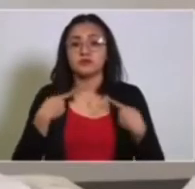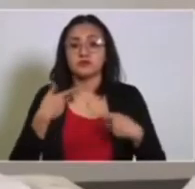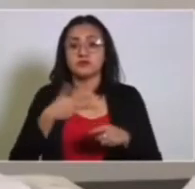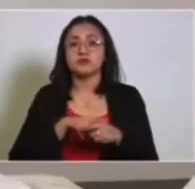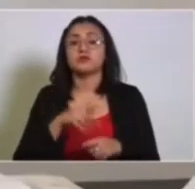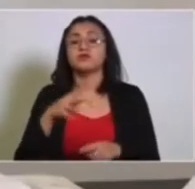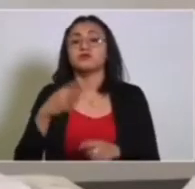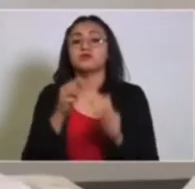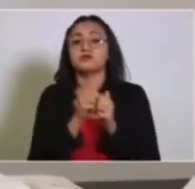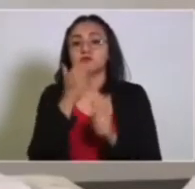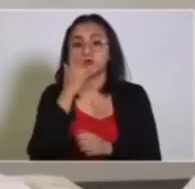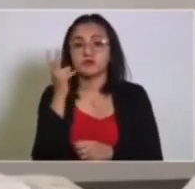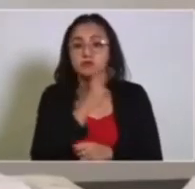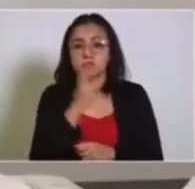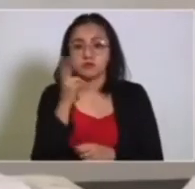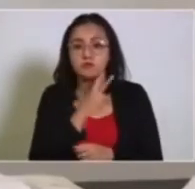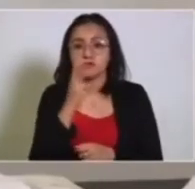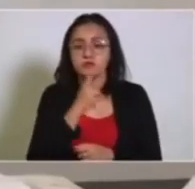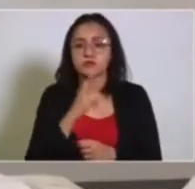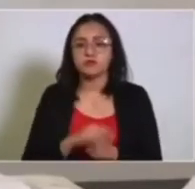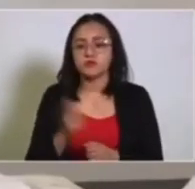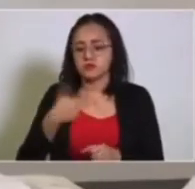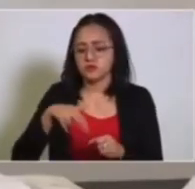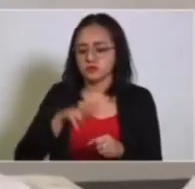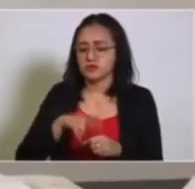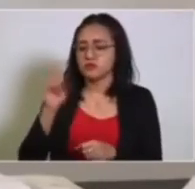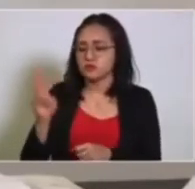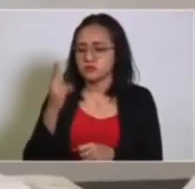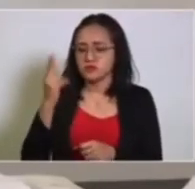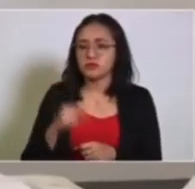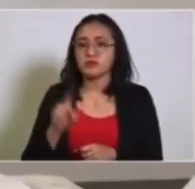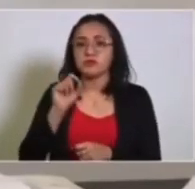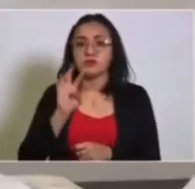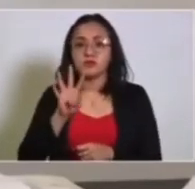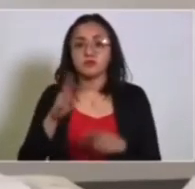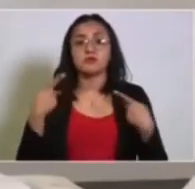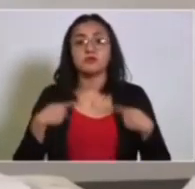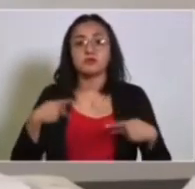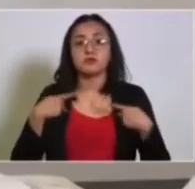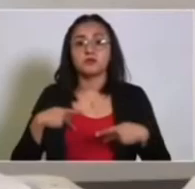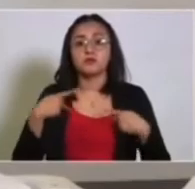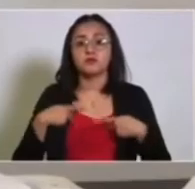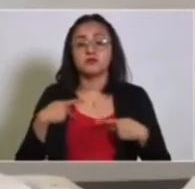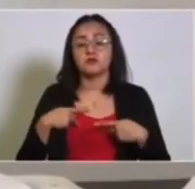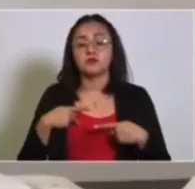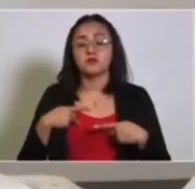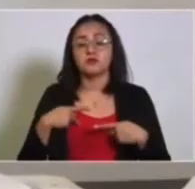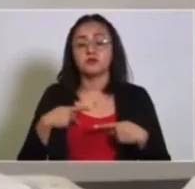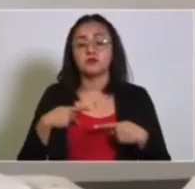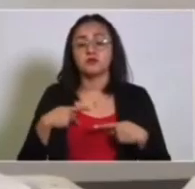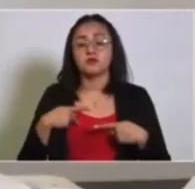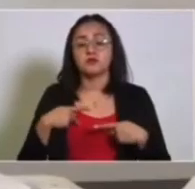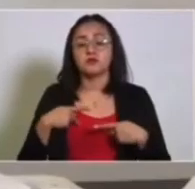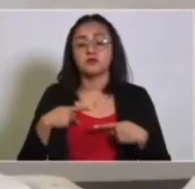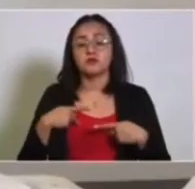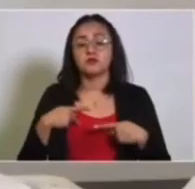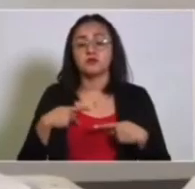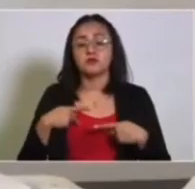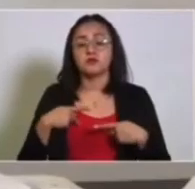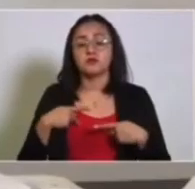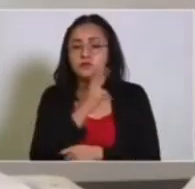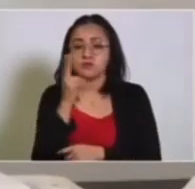14 con ventilación asistida hospital universitario 24 y 4 con ventilación asistida